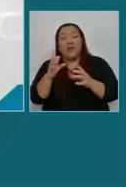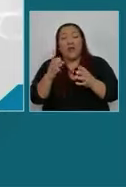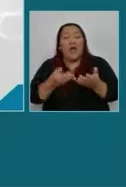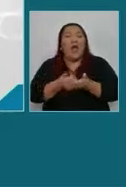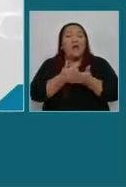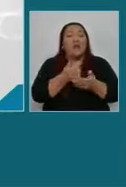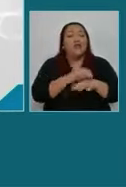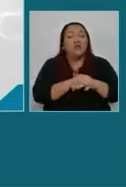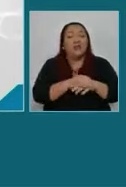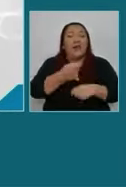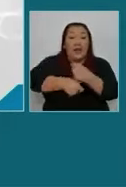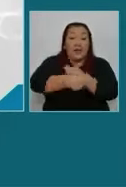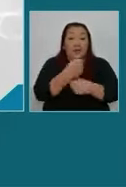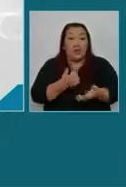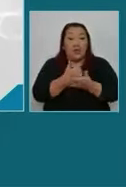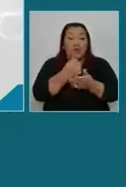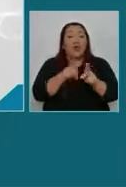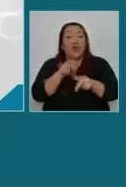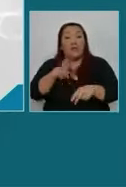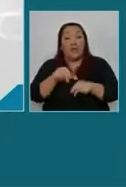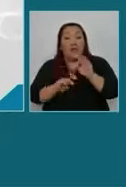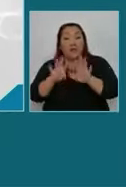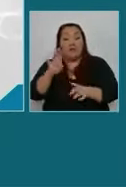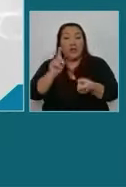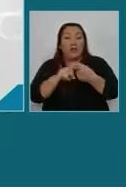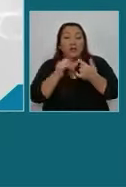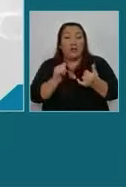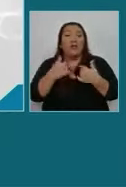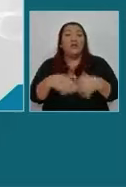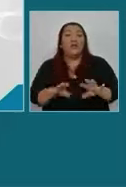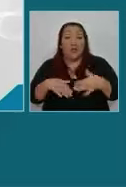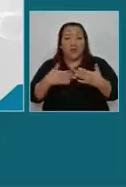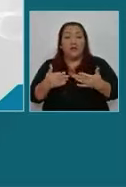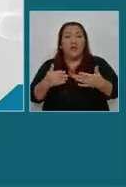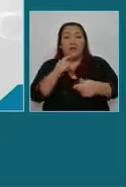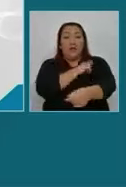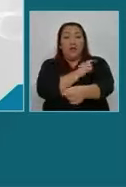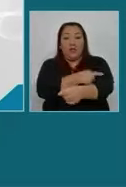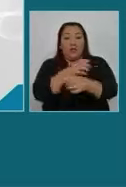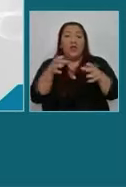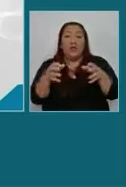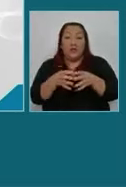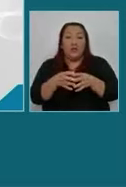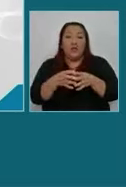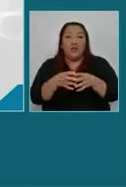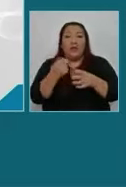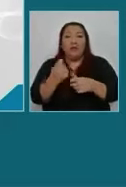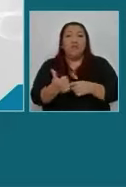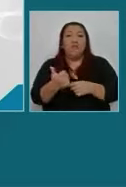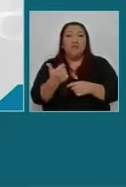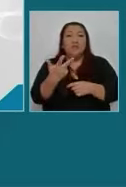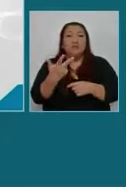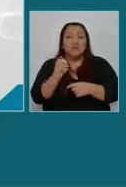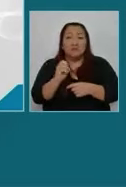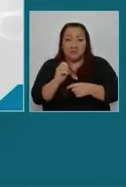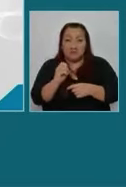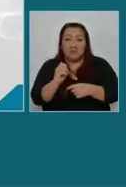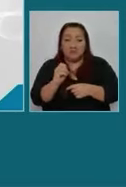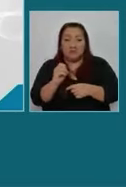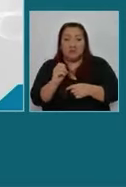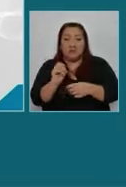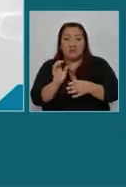negocio. Igual desde el 2014 hasta la fecha se han podido fortalecer a ya casi 30